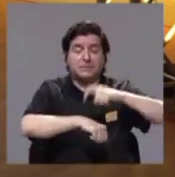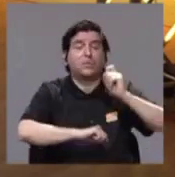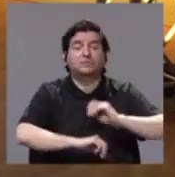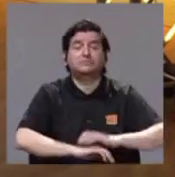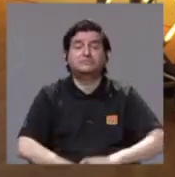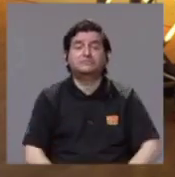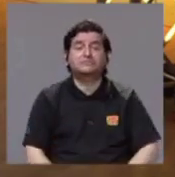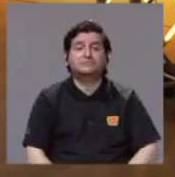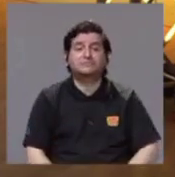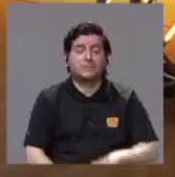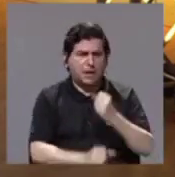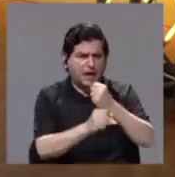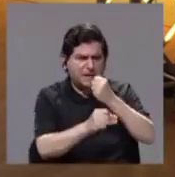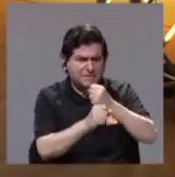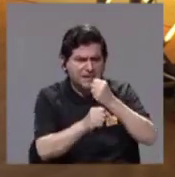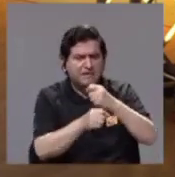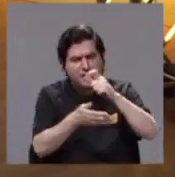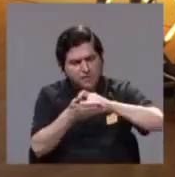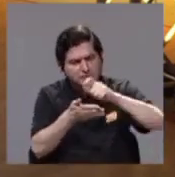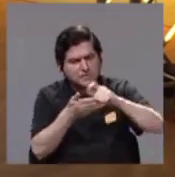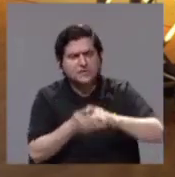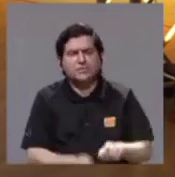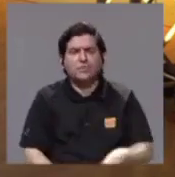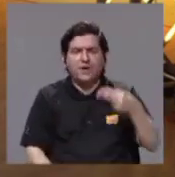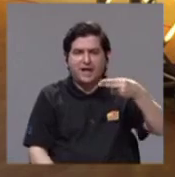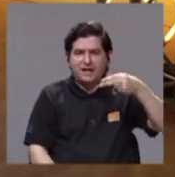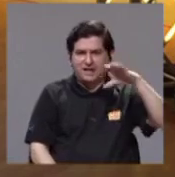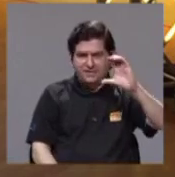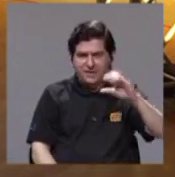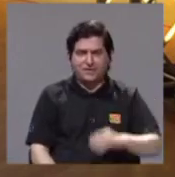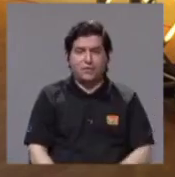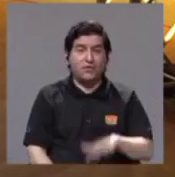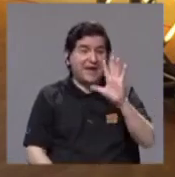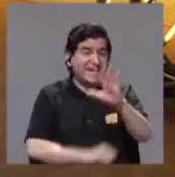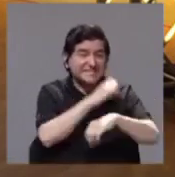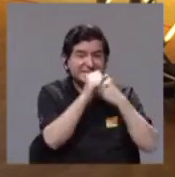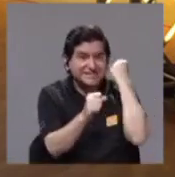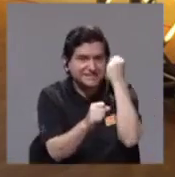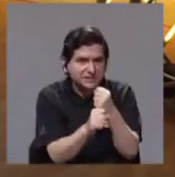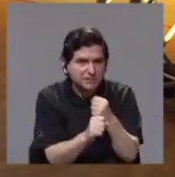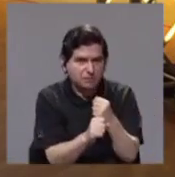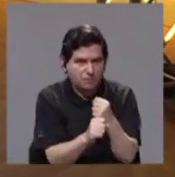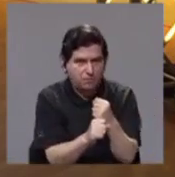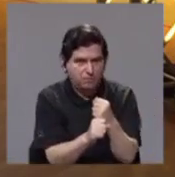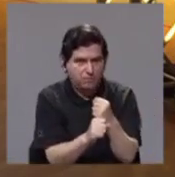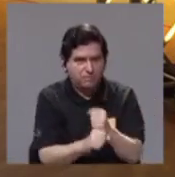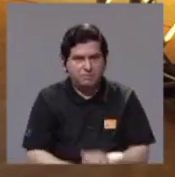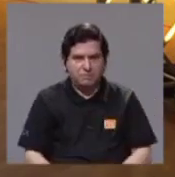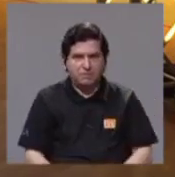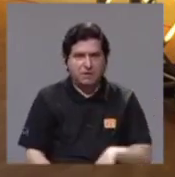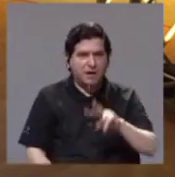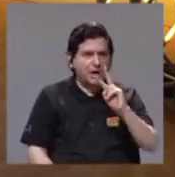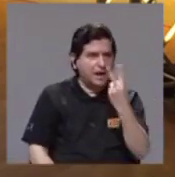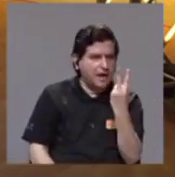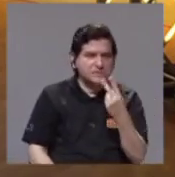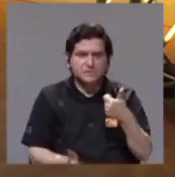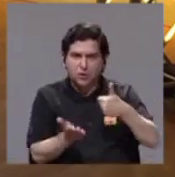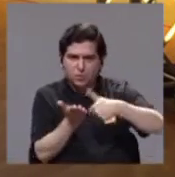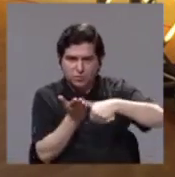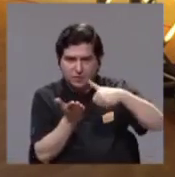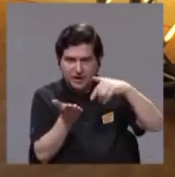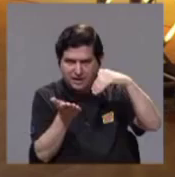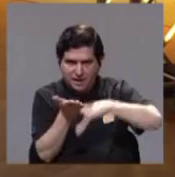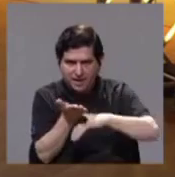época. Las obras de Cortés, en 5 años, la segunda